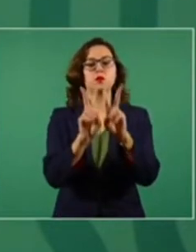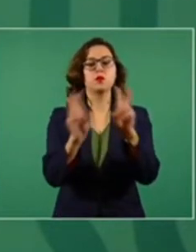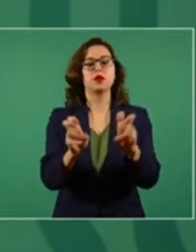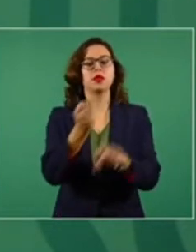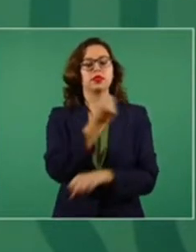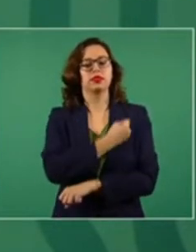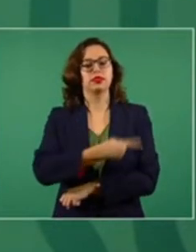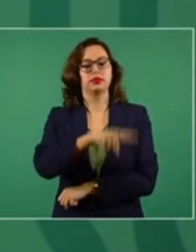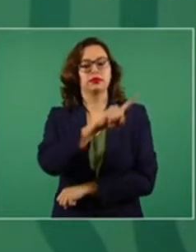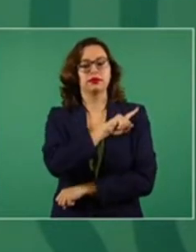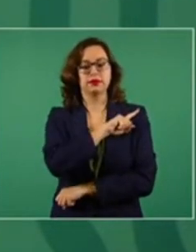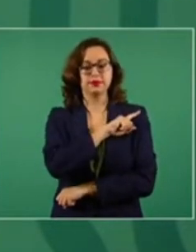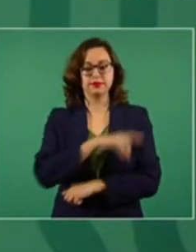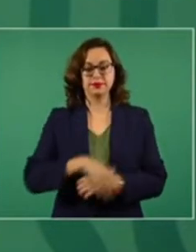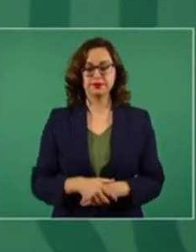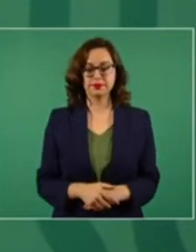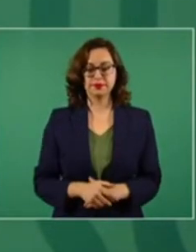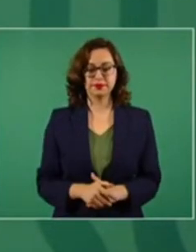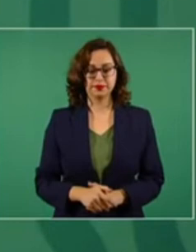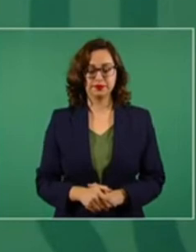Es